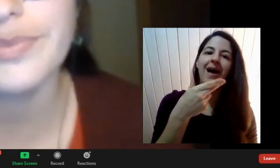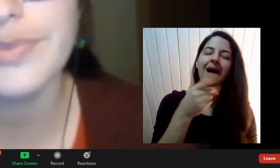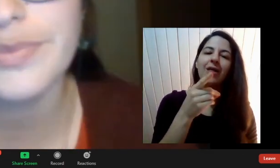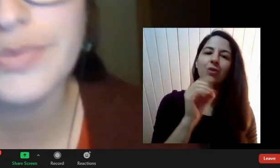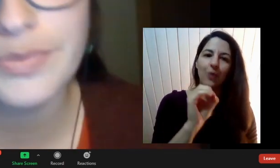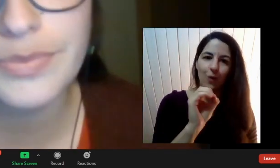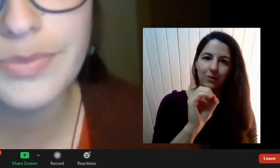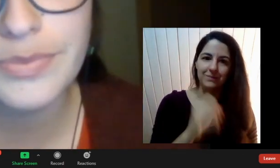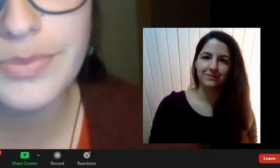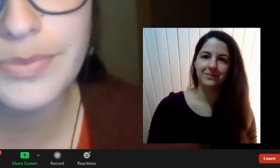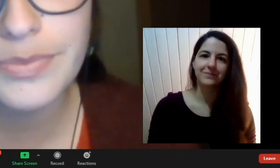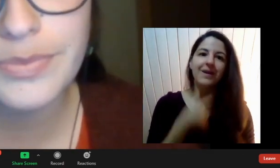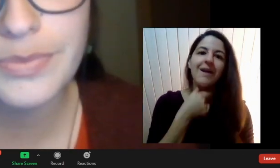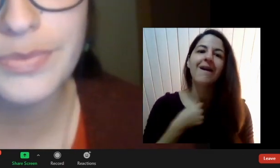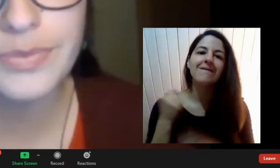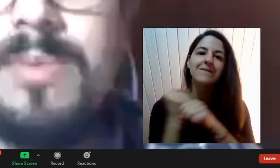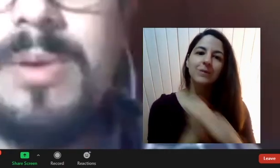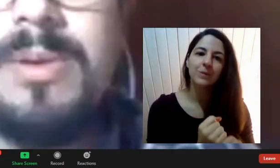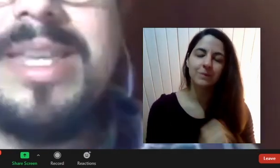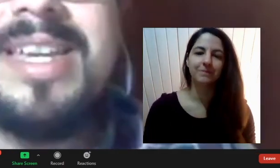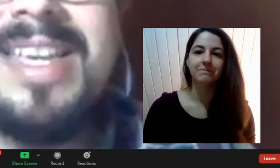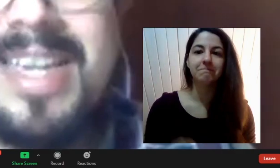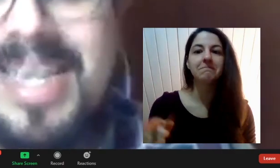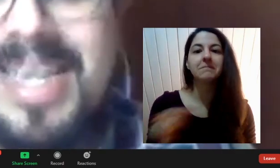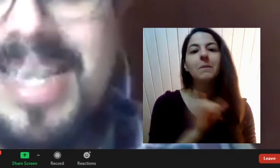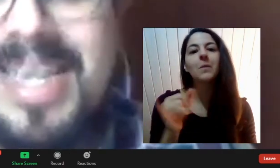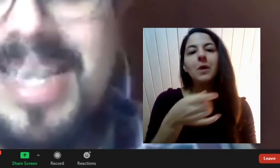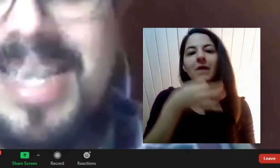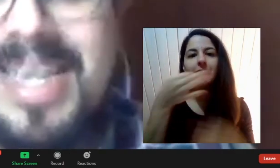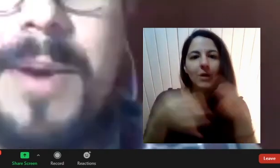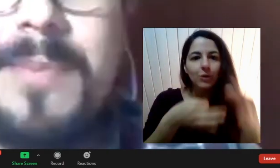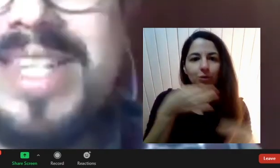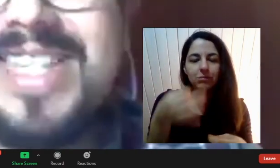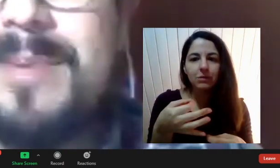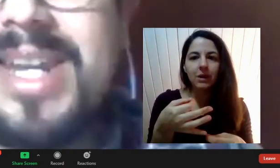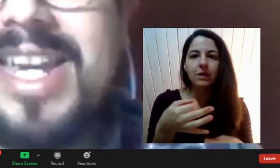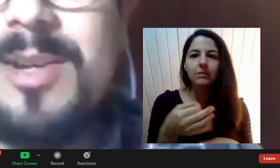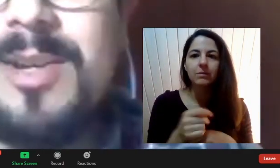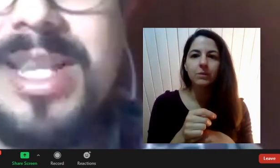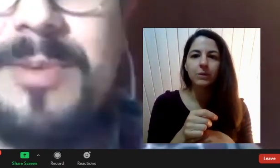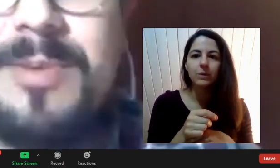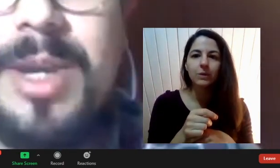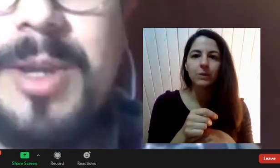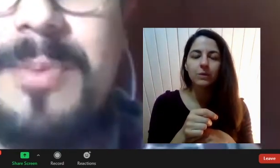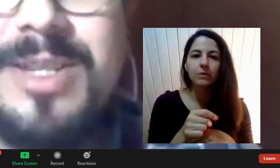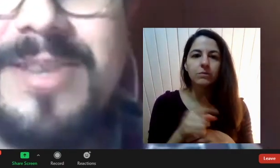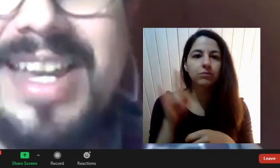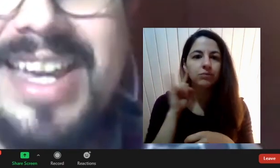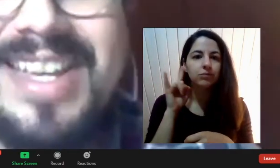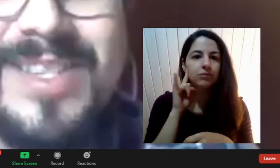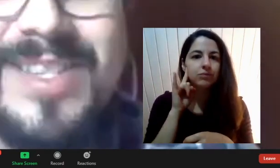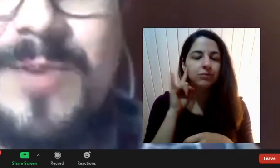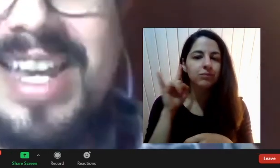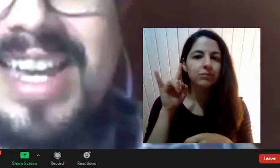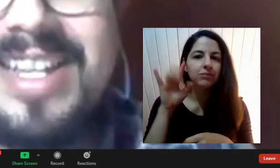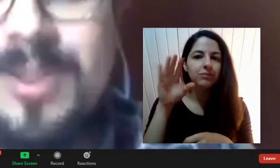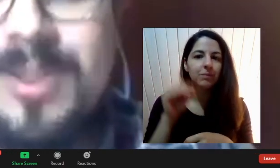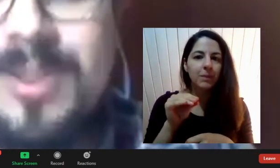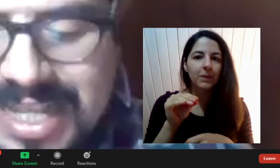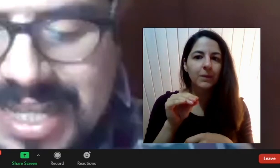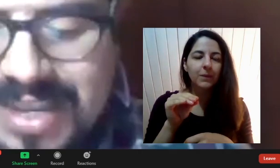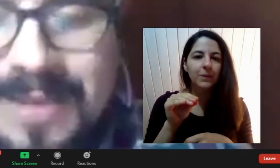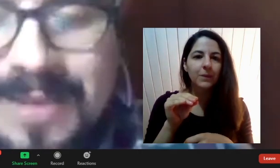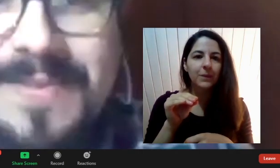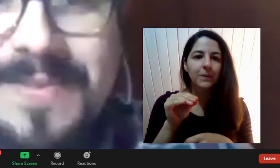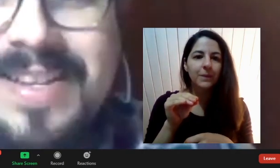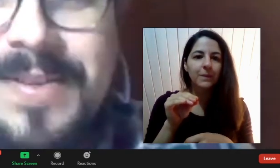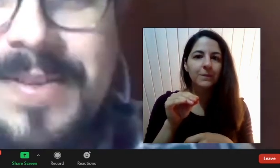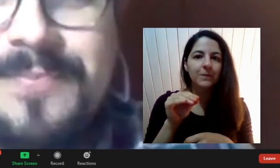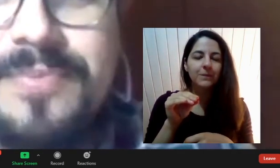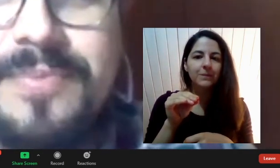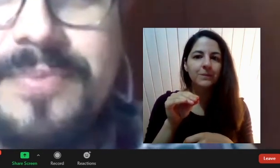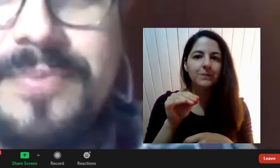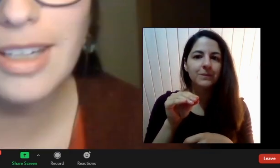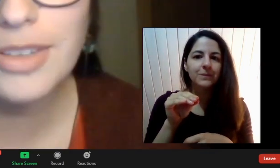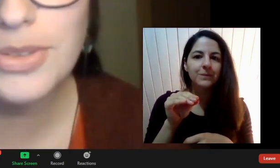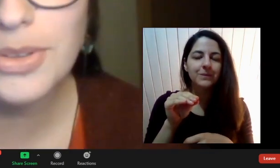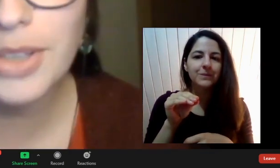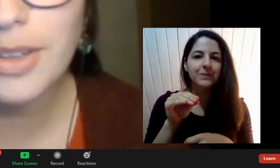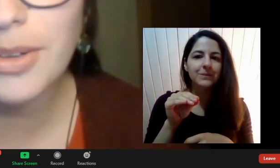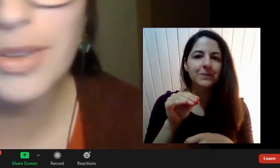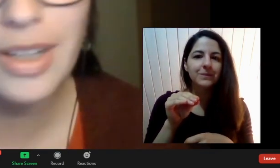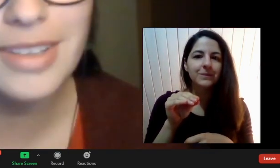en